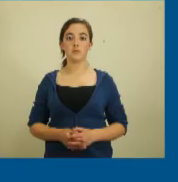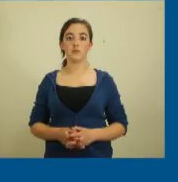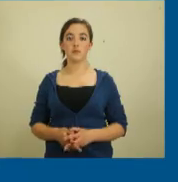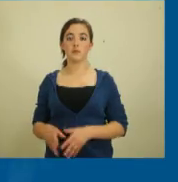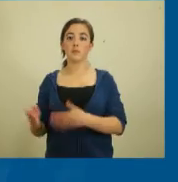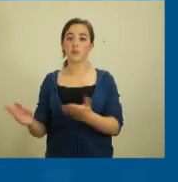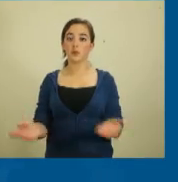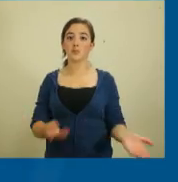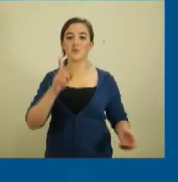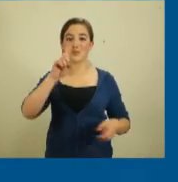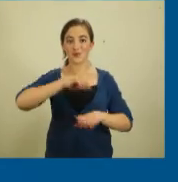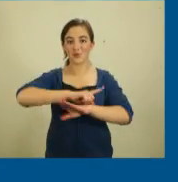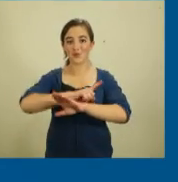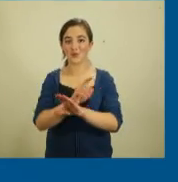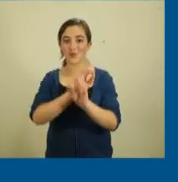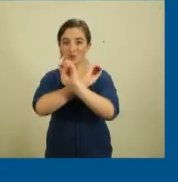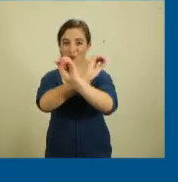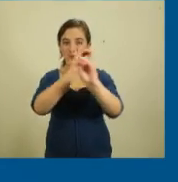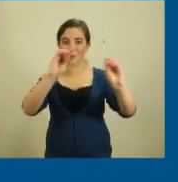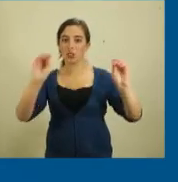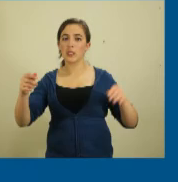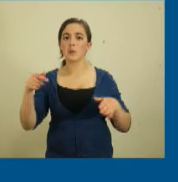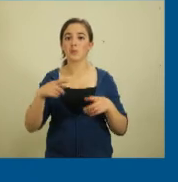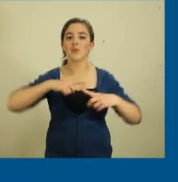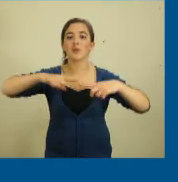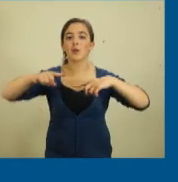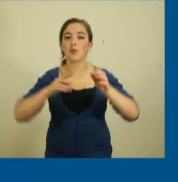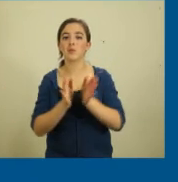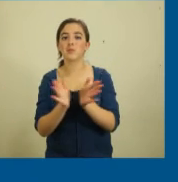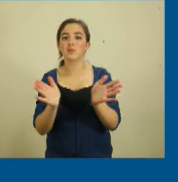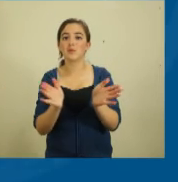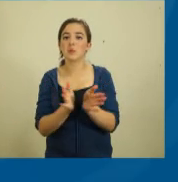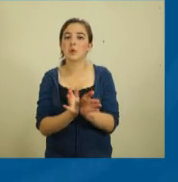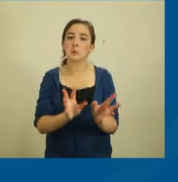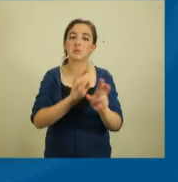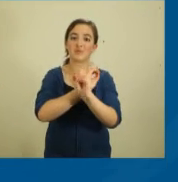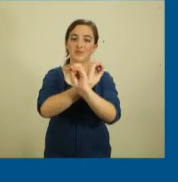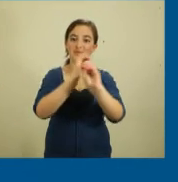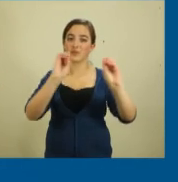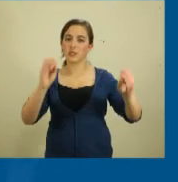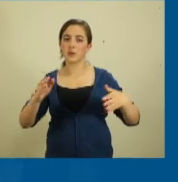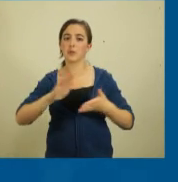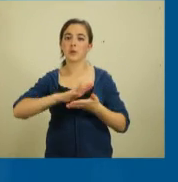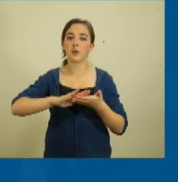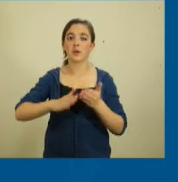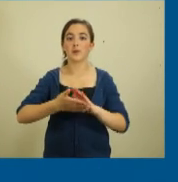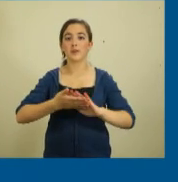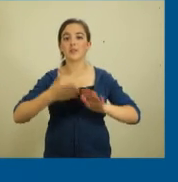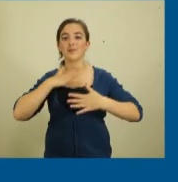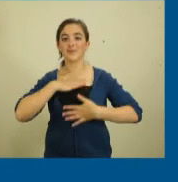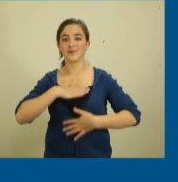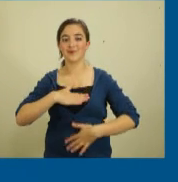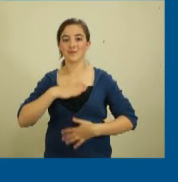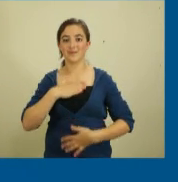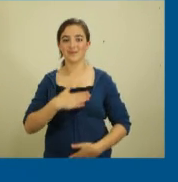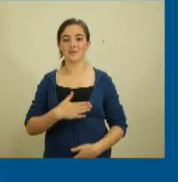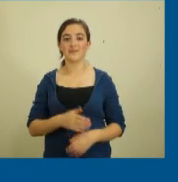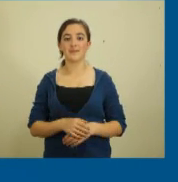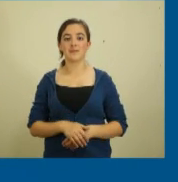Bienvenidos a Un Minuto para Informar, el noticiero de la Administración Municipal del Carmen de Viboral, territorio de vida y